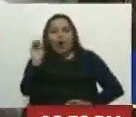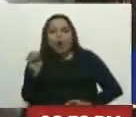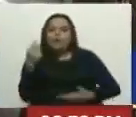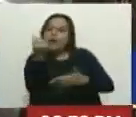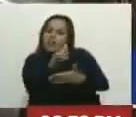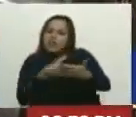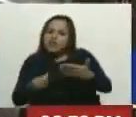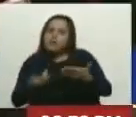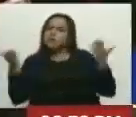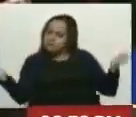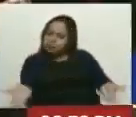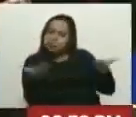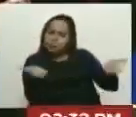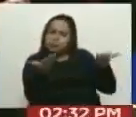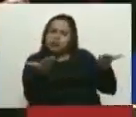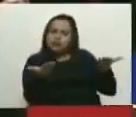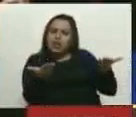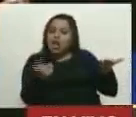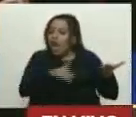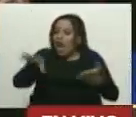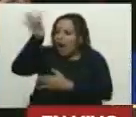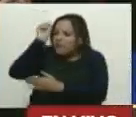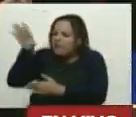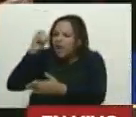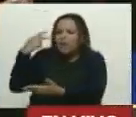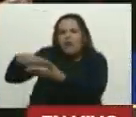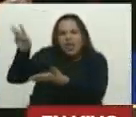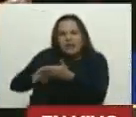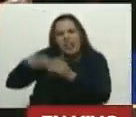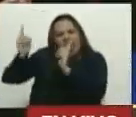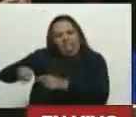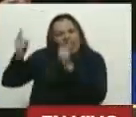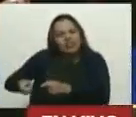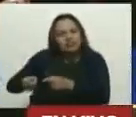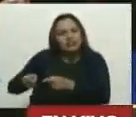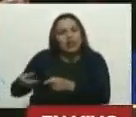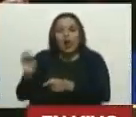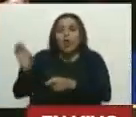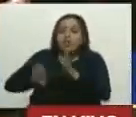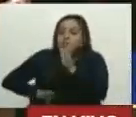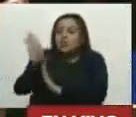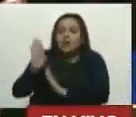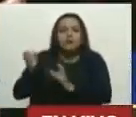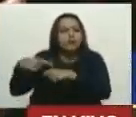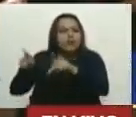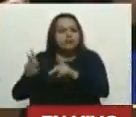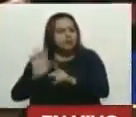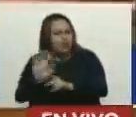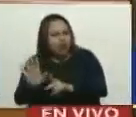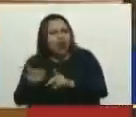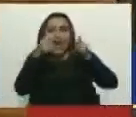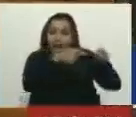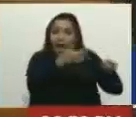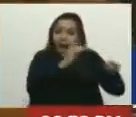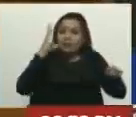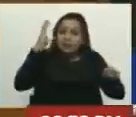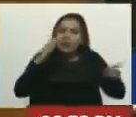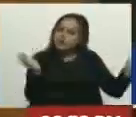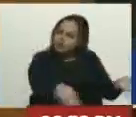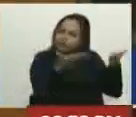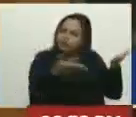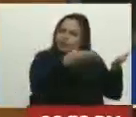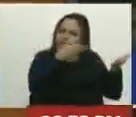dibujo, dejemos de tratar de que aprendan matemáticas y que desarrollen las posibilidades que ellos realmente tienen. Muchas